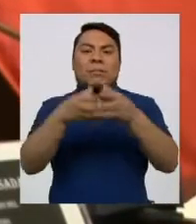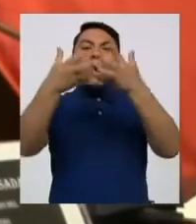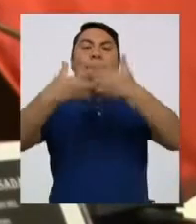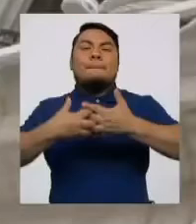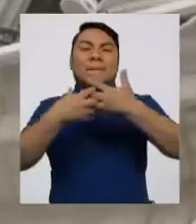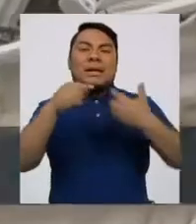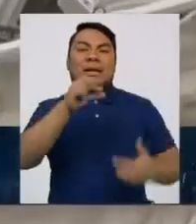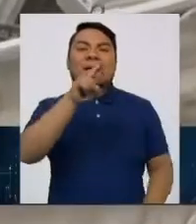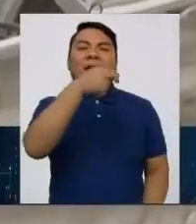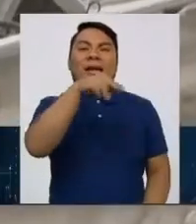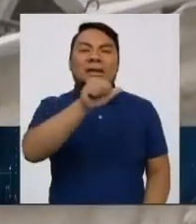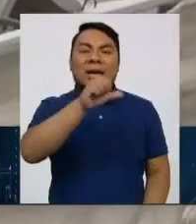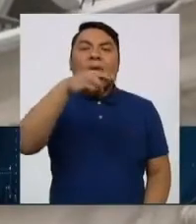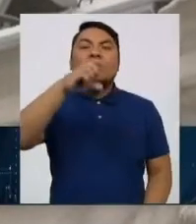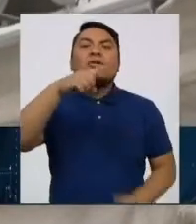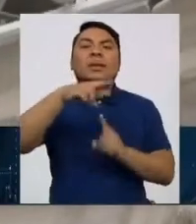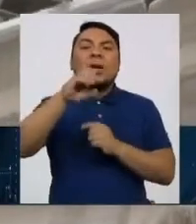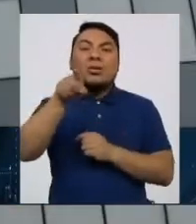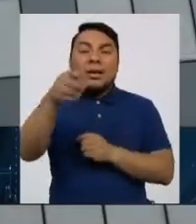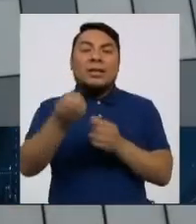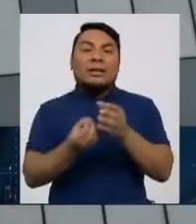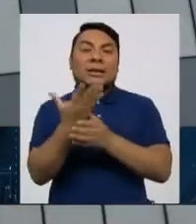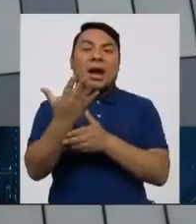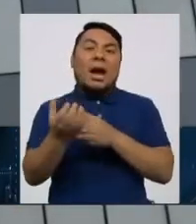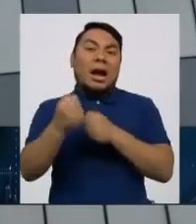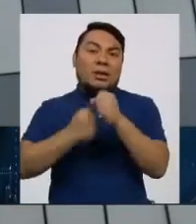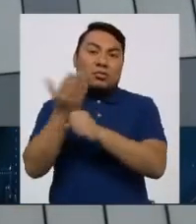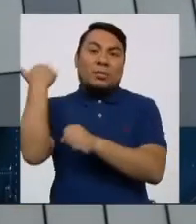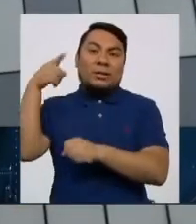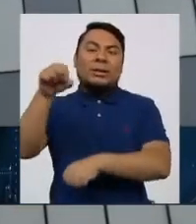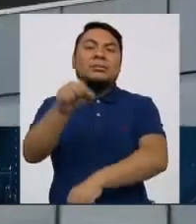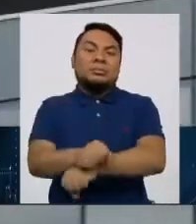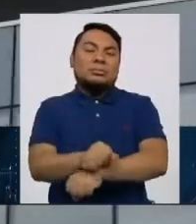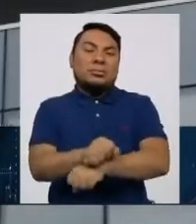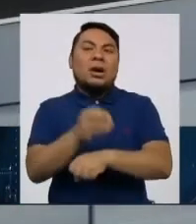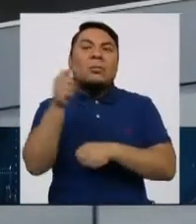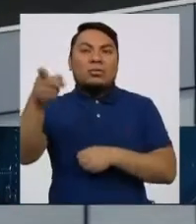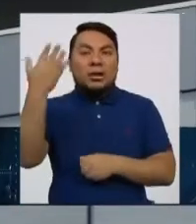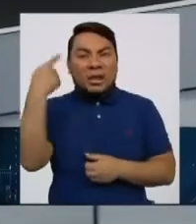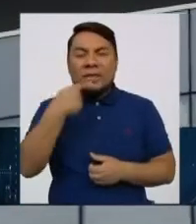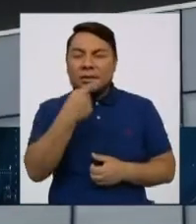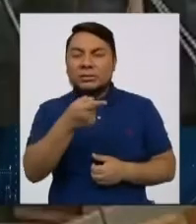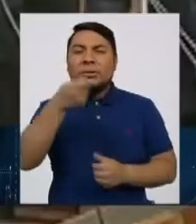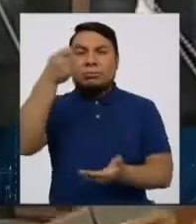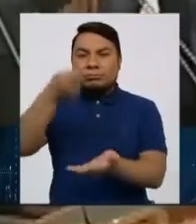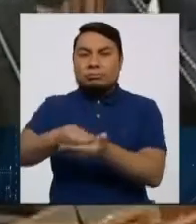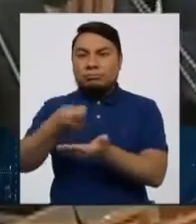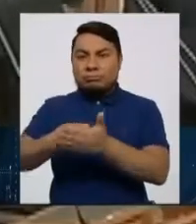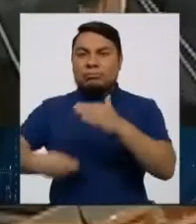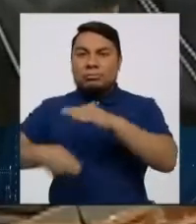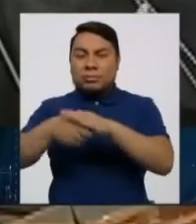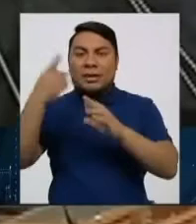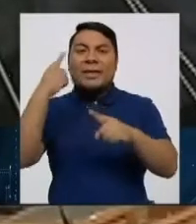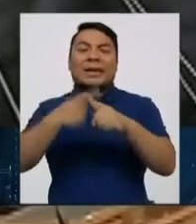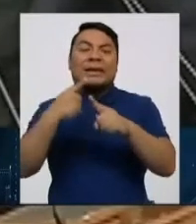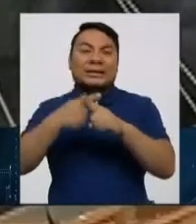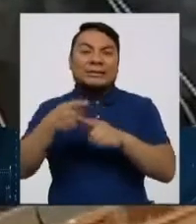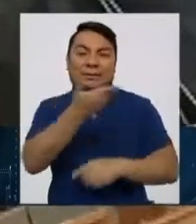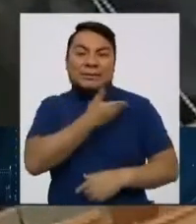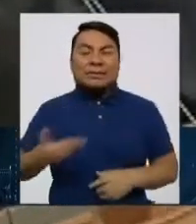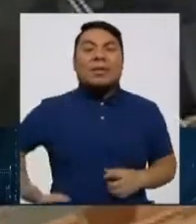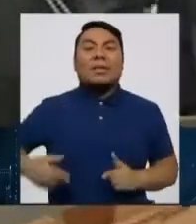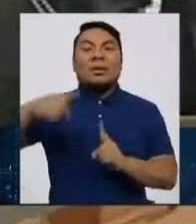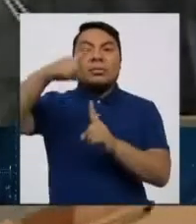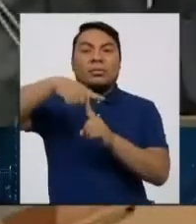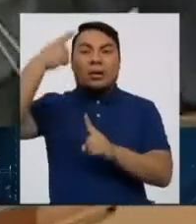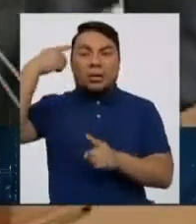4 de diciembre del año pasado afronta prisión preventiva por presuntamente haber financiado una coima que el expresidente Alejandro Toledo recibió